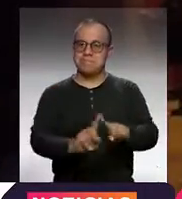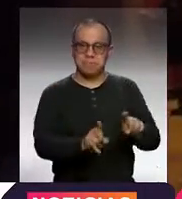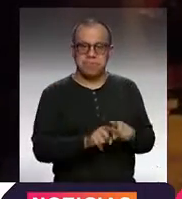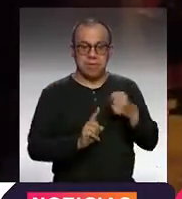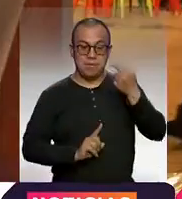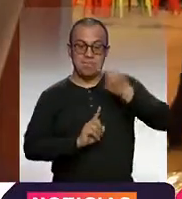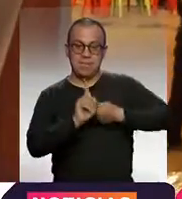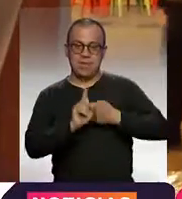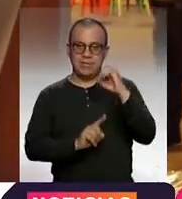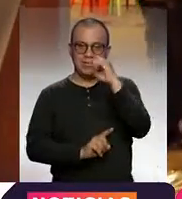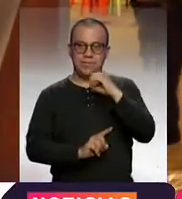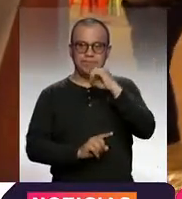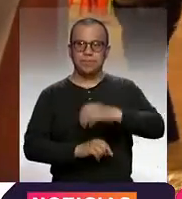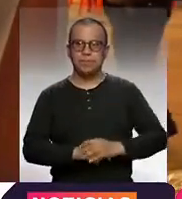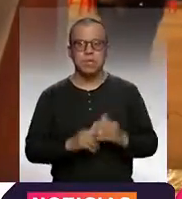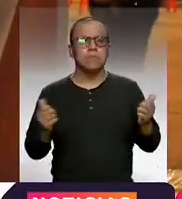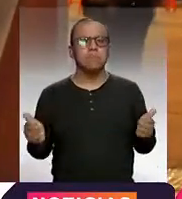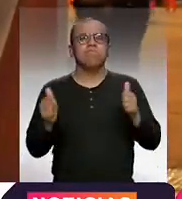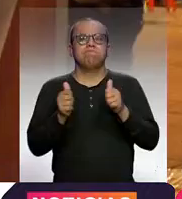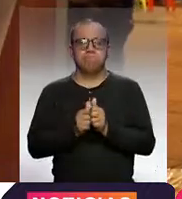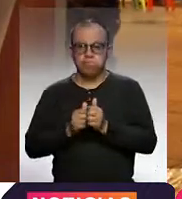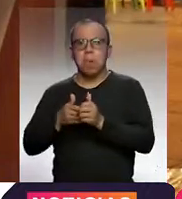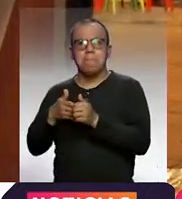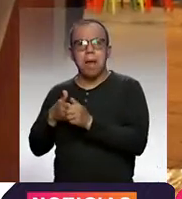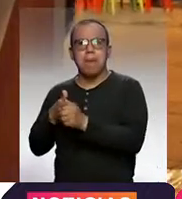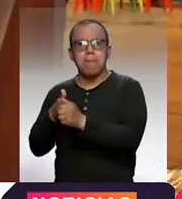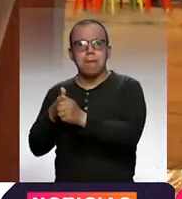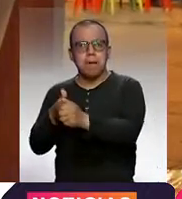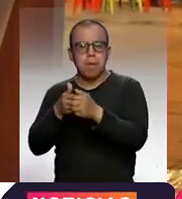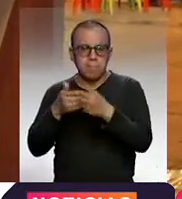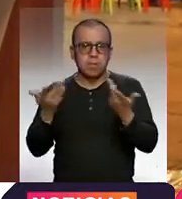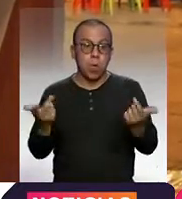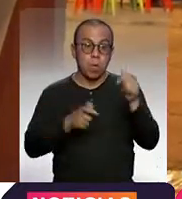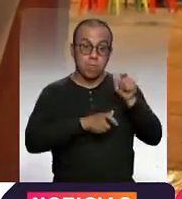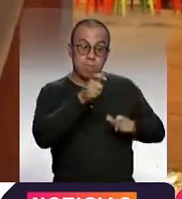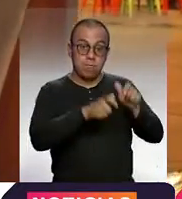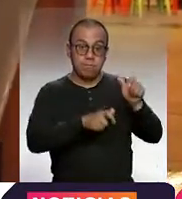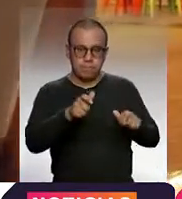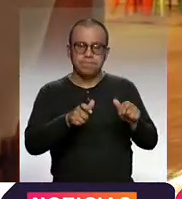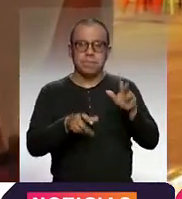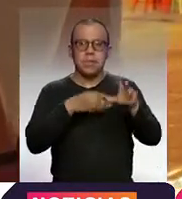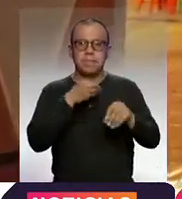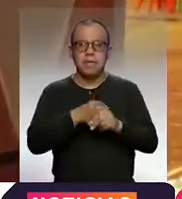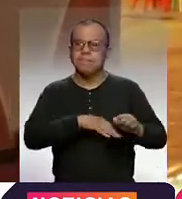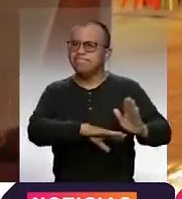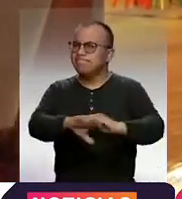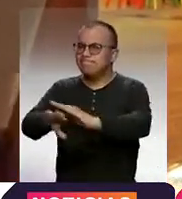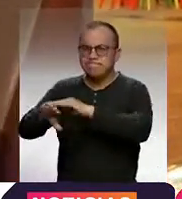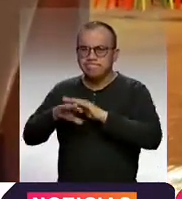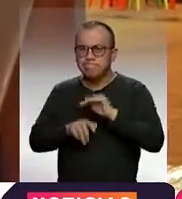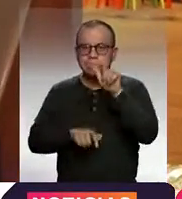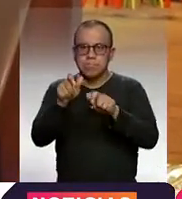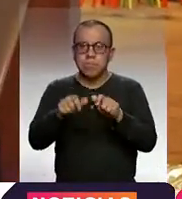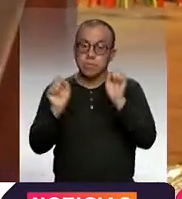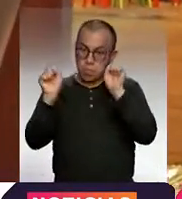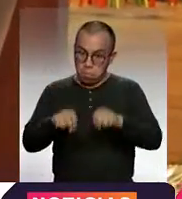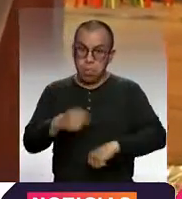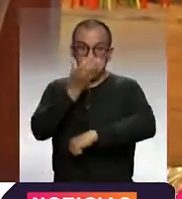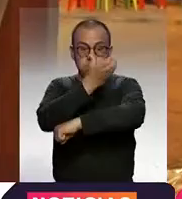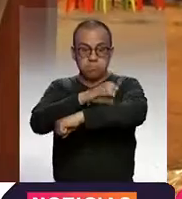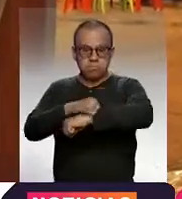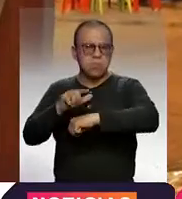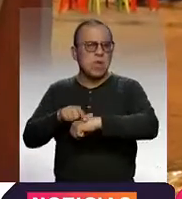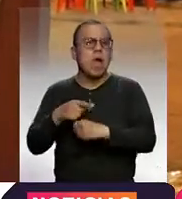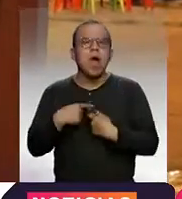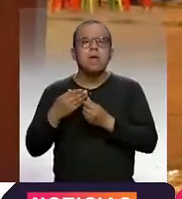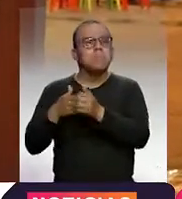mes de octubre. Estaremos acompañando cada uno de los recorridos con nuestro personal, pero sobre todo decirle a todas las personas que pueden venir a la Candelaria, no